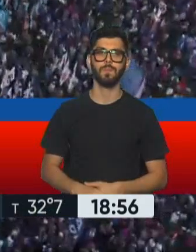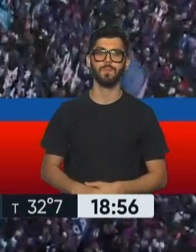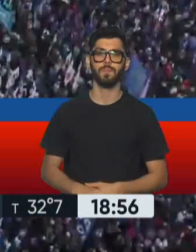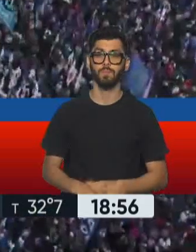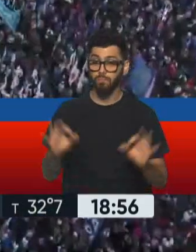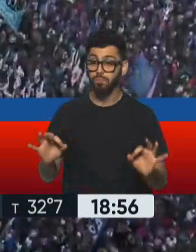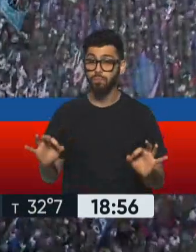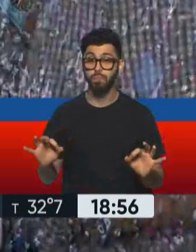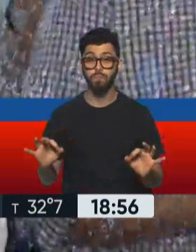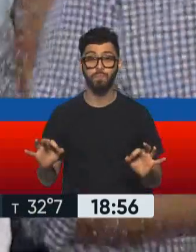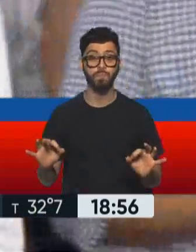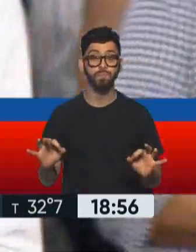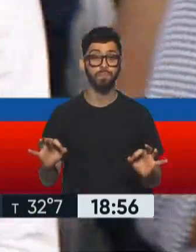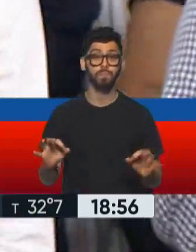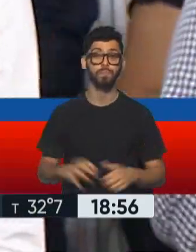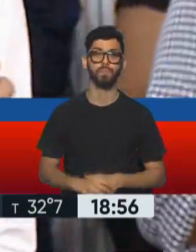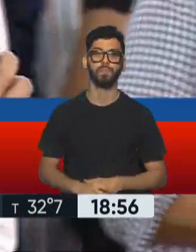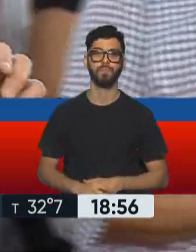¿Estamos bien?